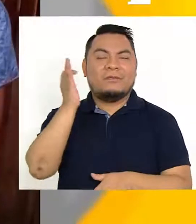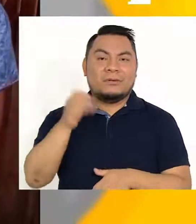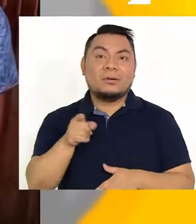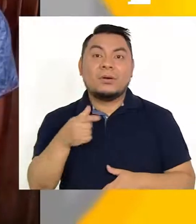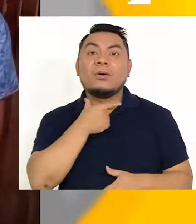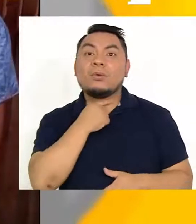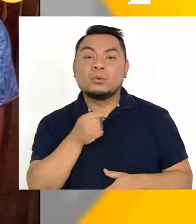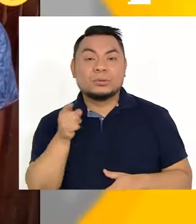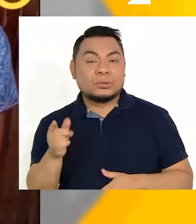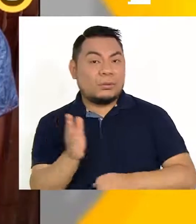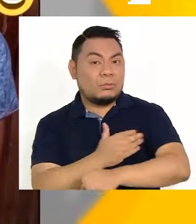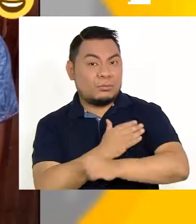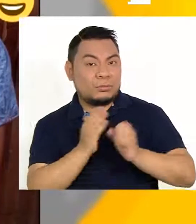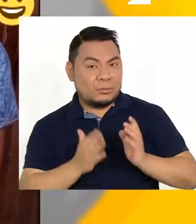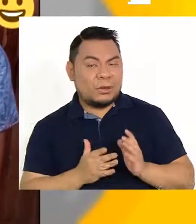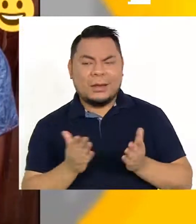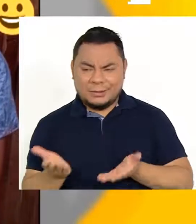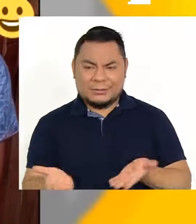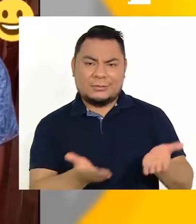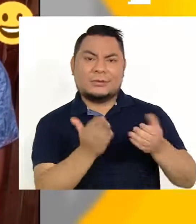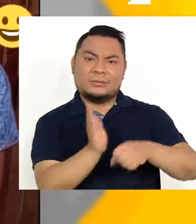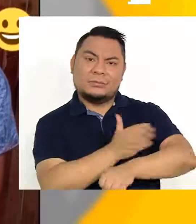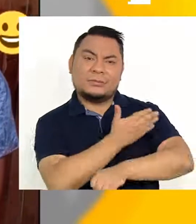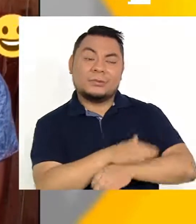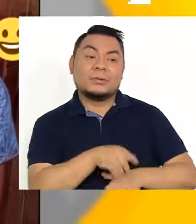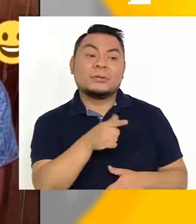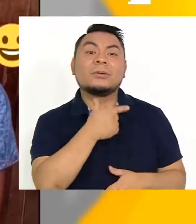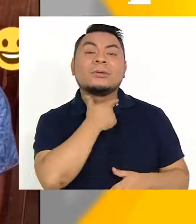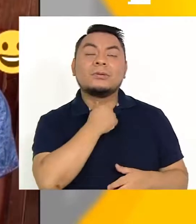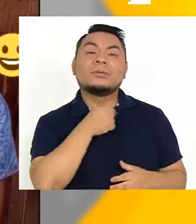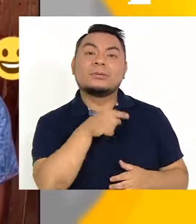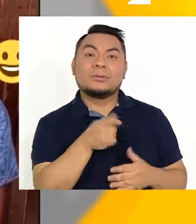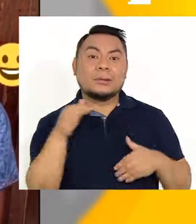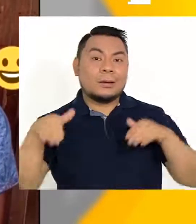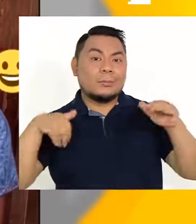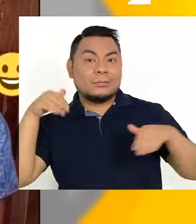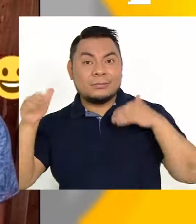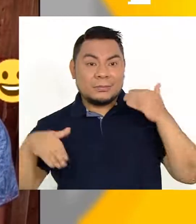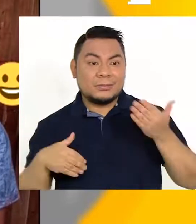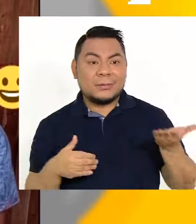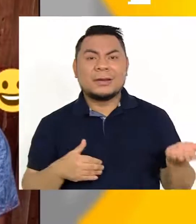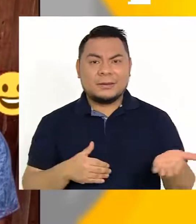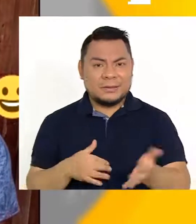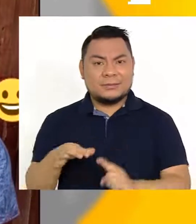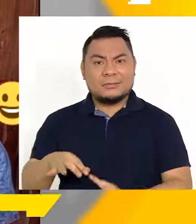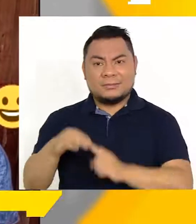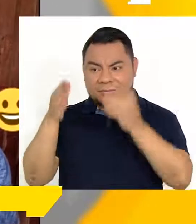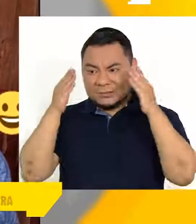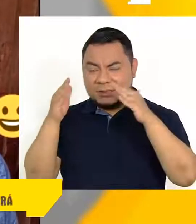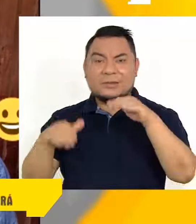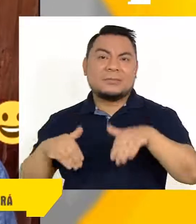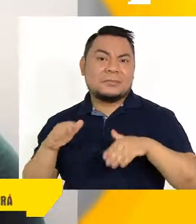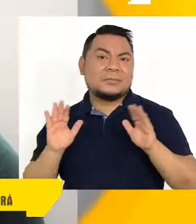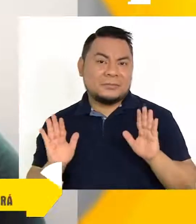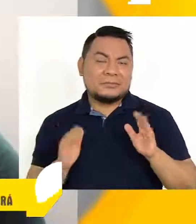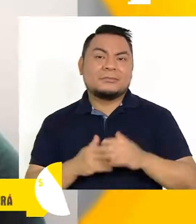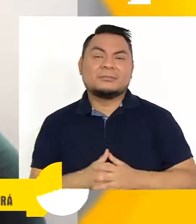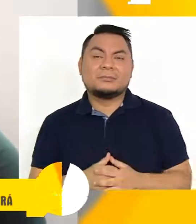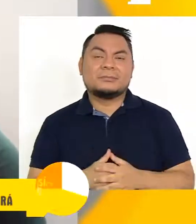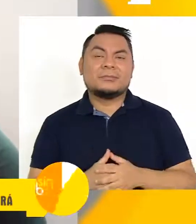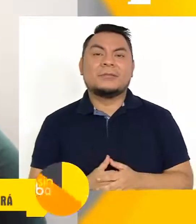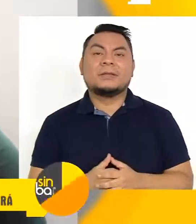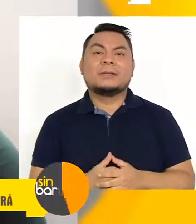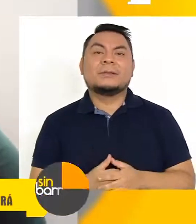le gusta ser músico, pues que sea músico. Si le gusta nadar, pues que se especialice en el nado.